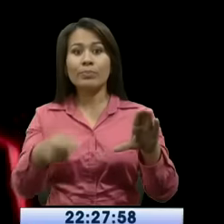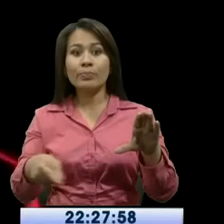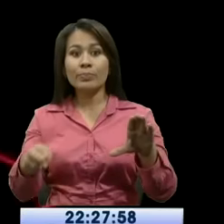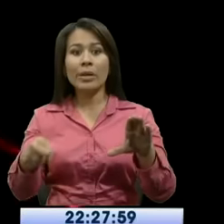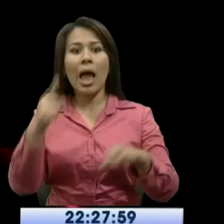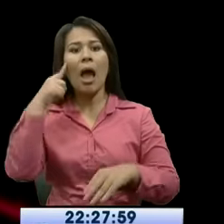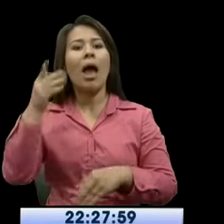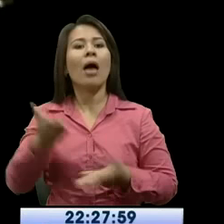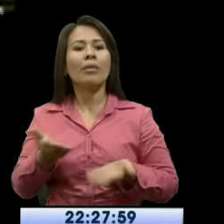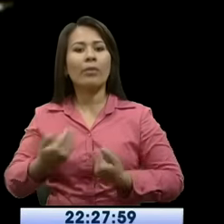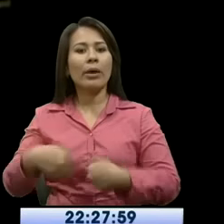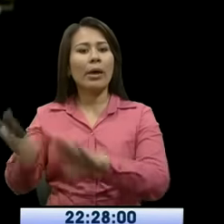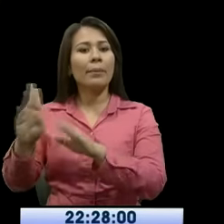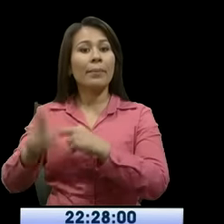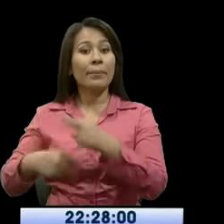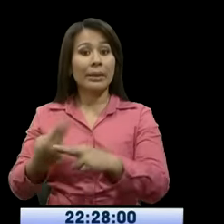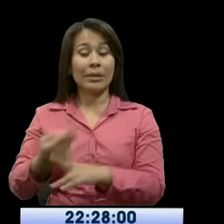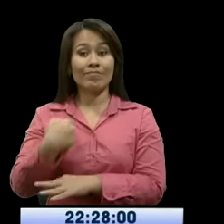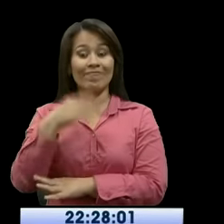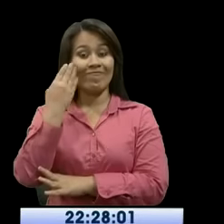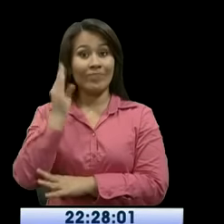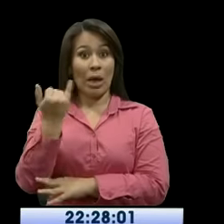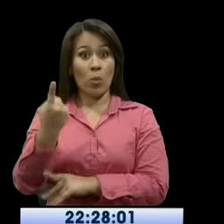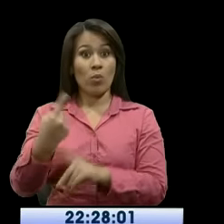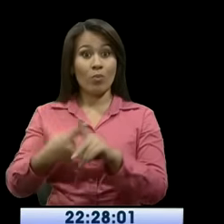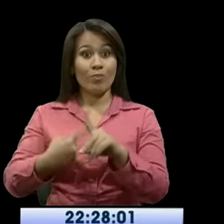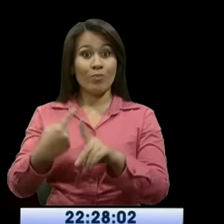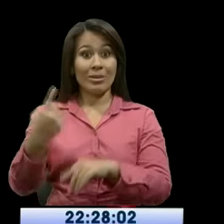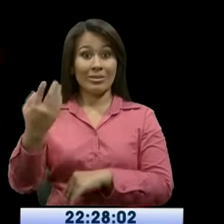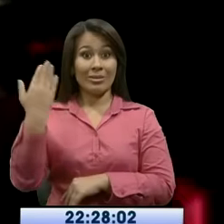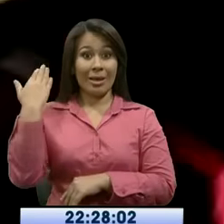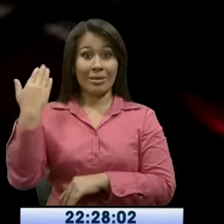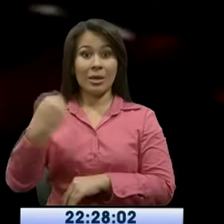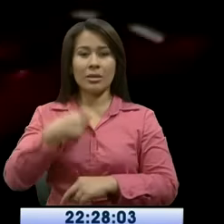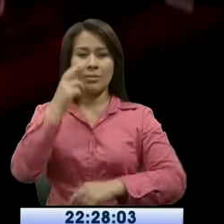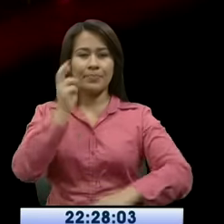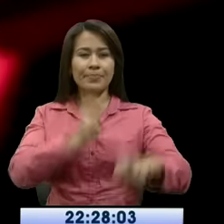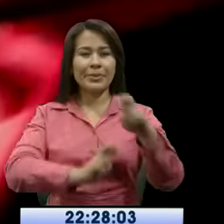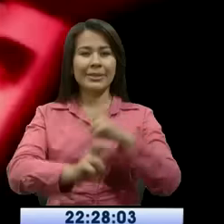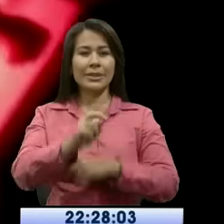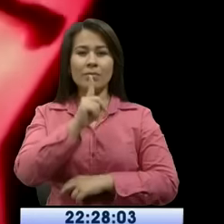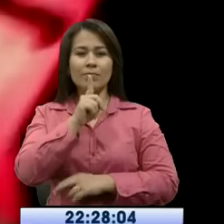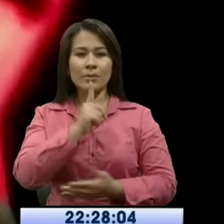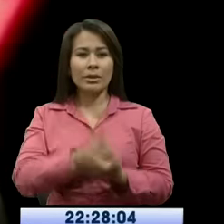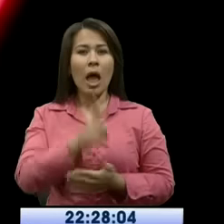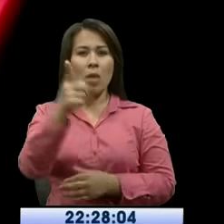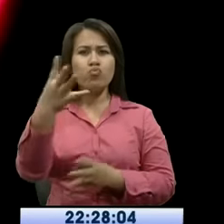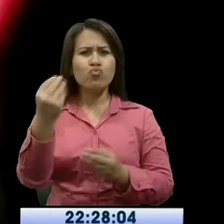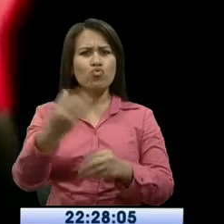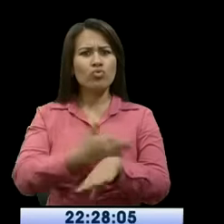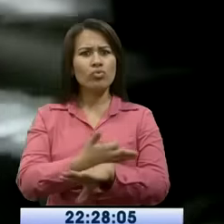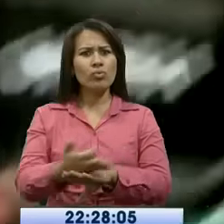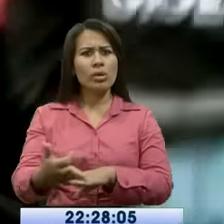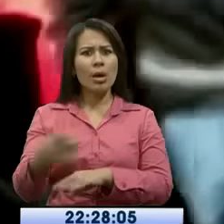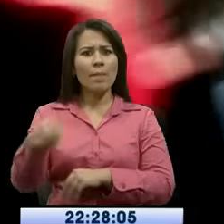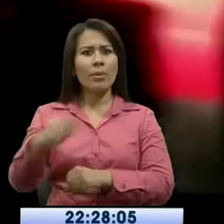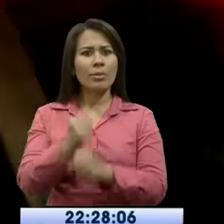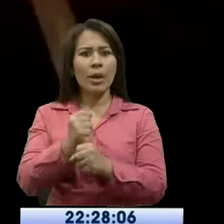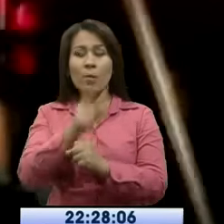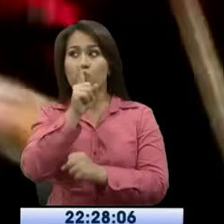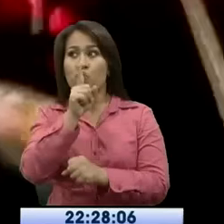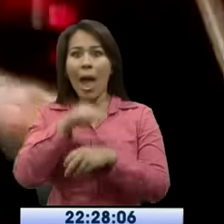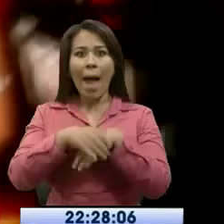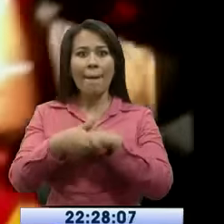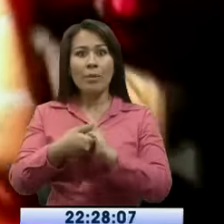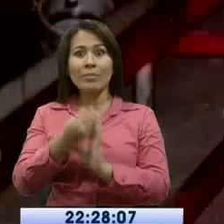labores investigativas empezaron hace más de un mes, por eso presumen que la supuesta red venía operando desde hace un tiempo atrás, aparentemente aprovechando que el